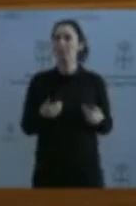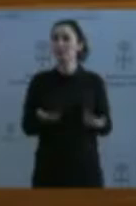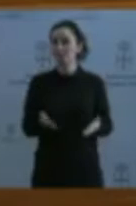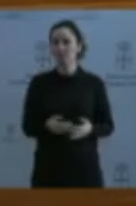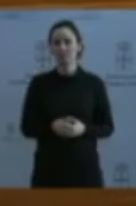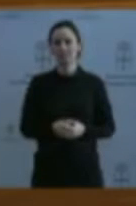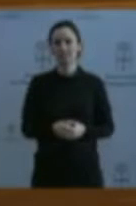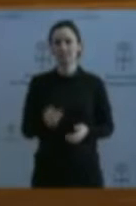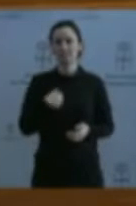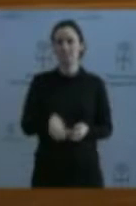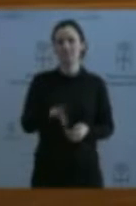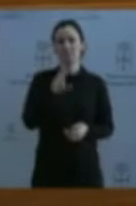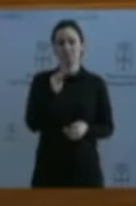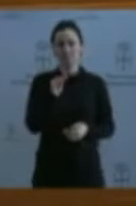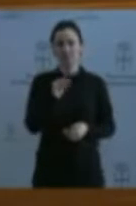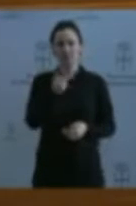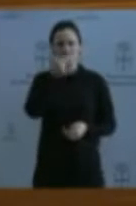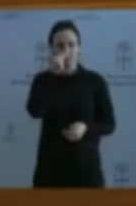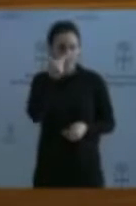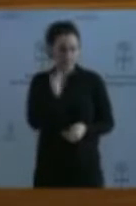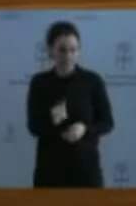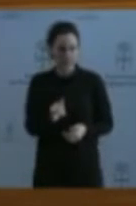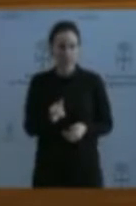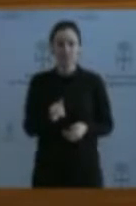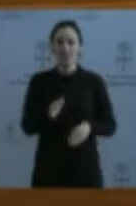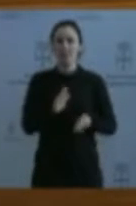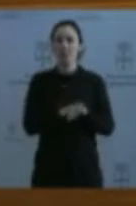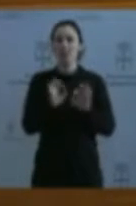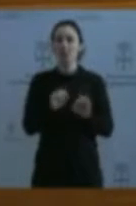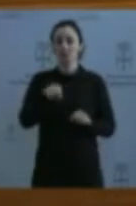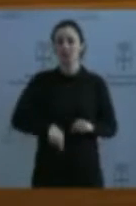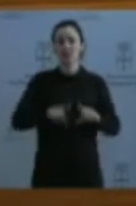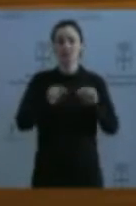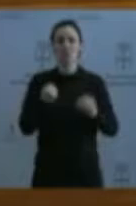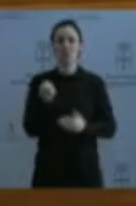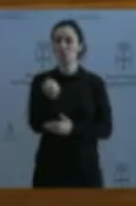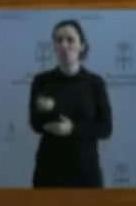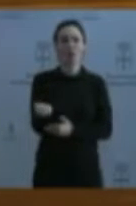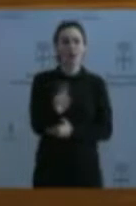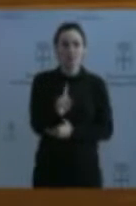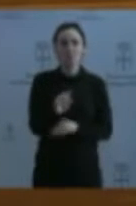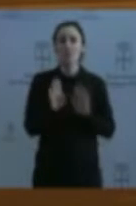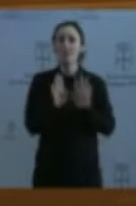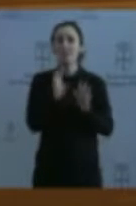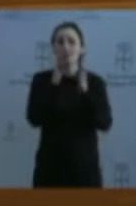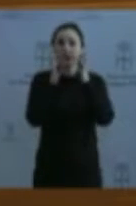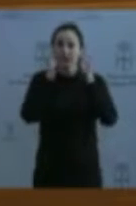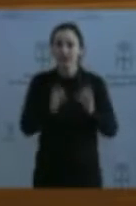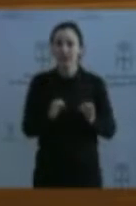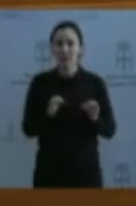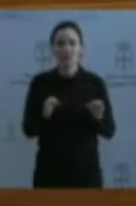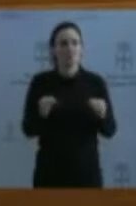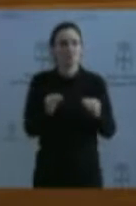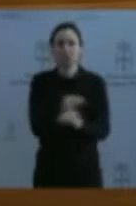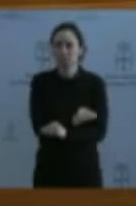interesante que ustedes desde Asturias no lo apoyen, pero realmente hay una contradicción tanto en el gobierno de Pedro